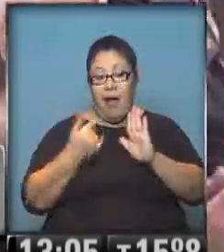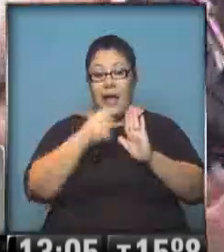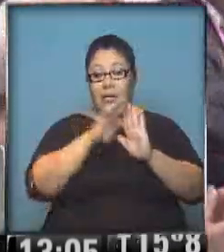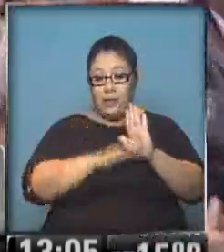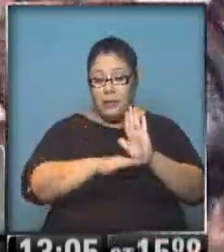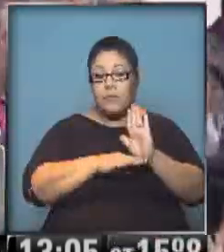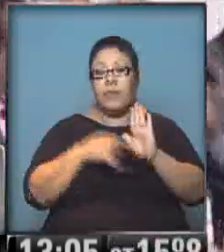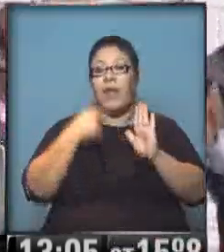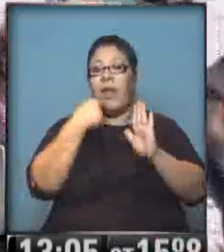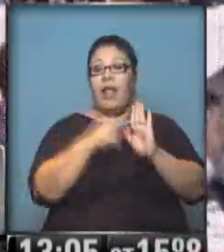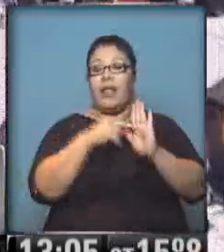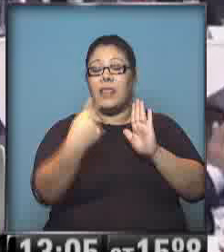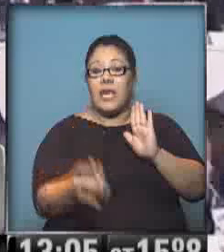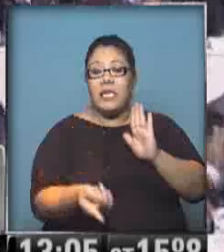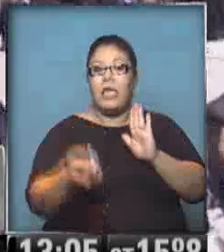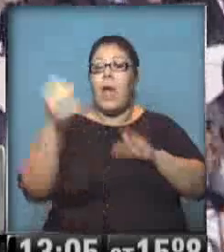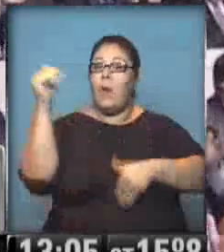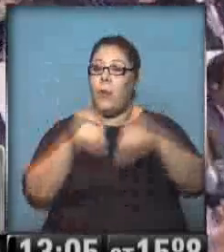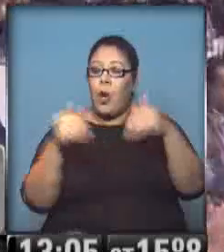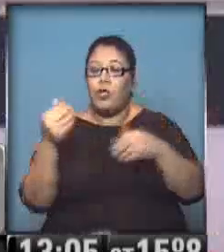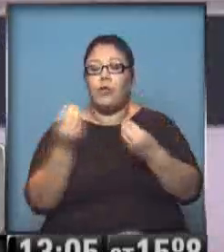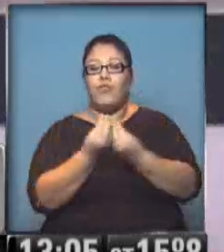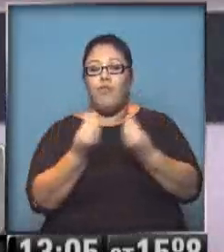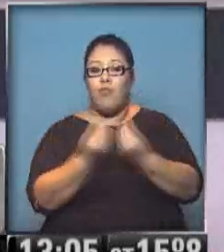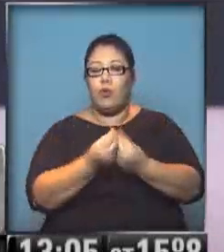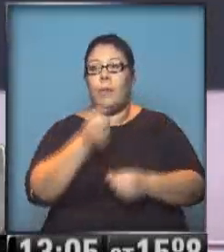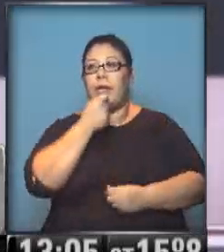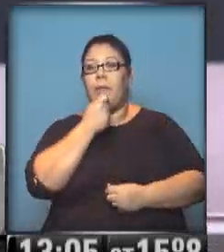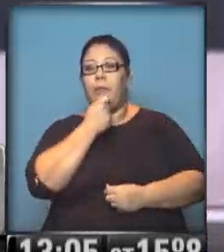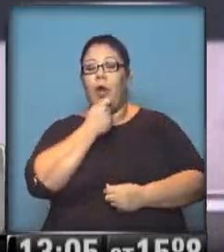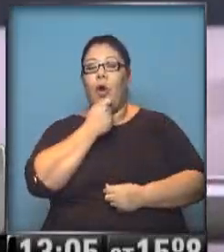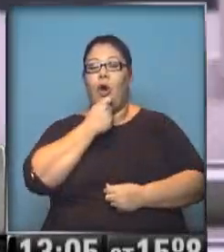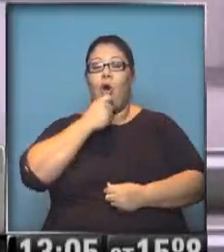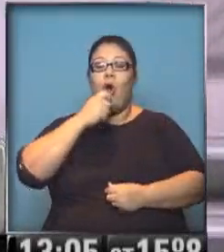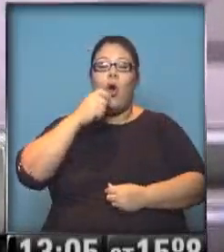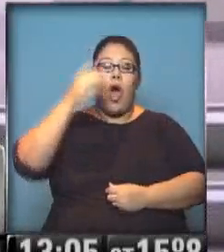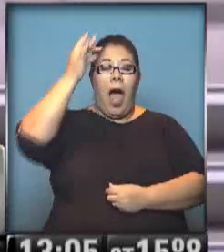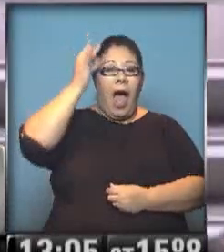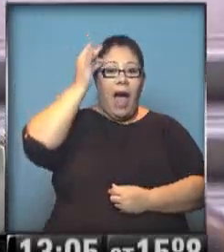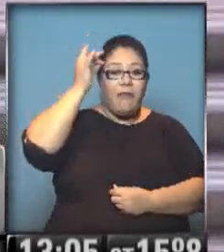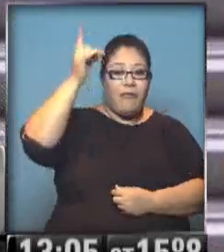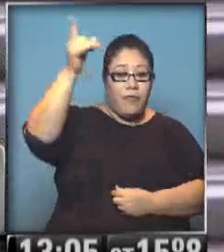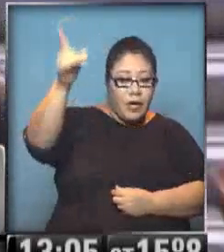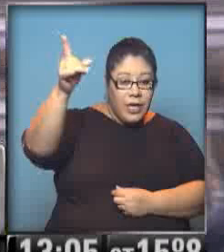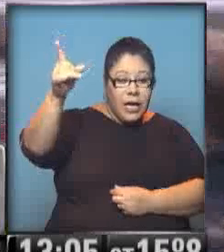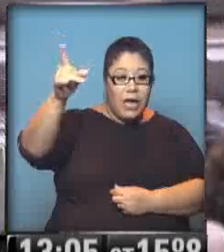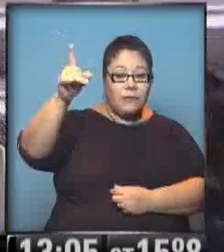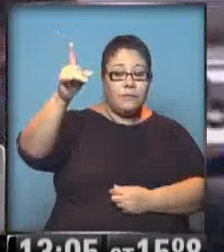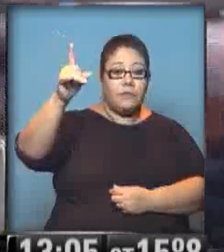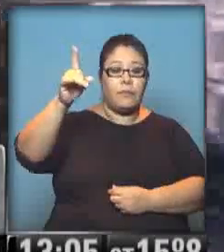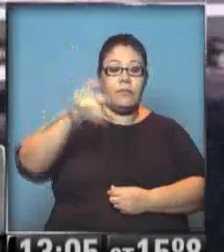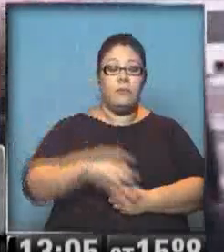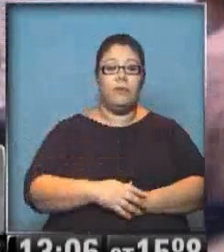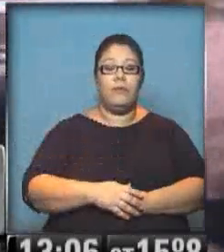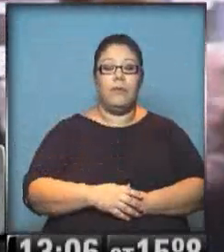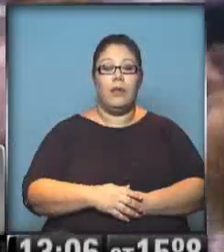con el gran caudal de votos que tiene, por ejemplo, Sudáfrica, África, el continente africano en realidad, en el